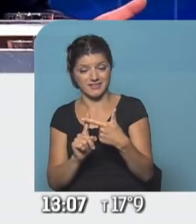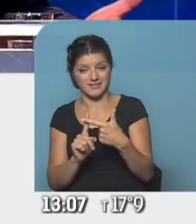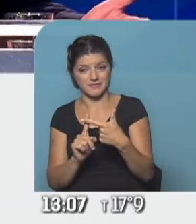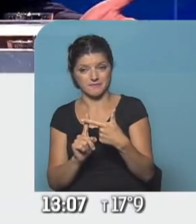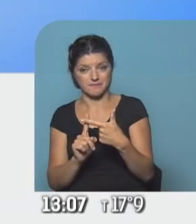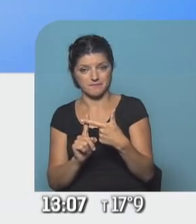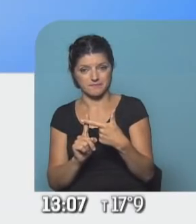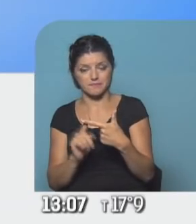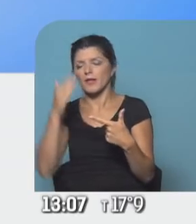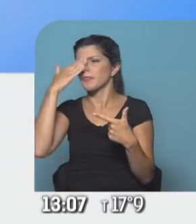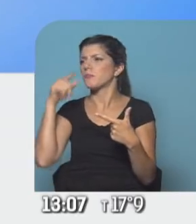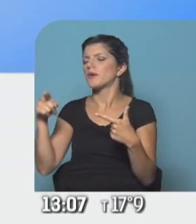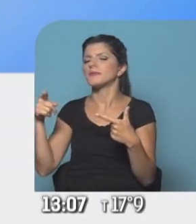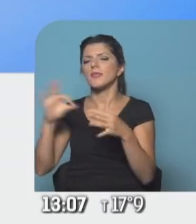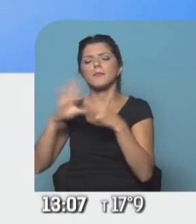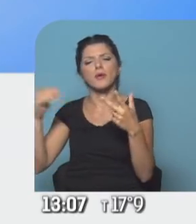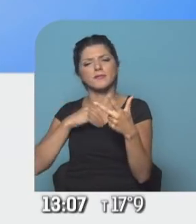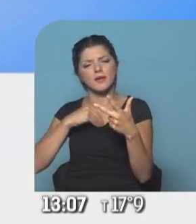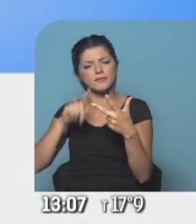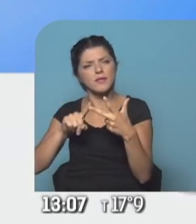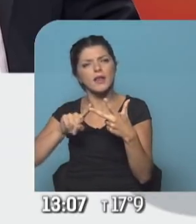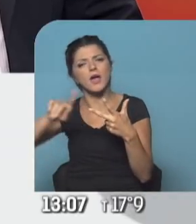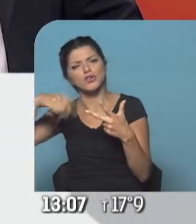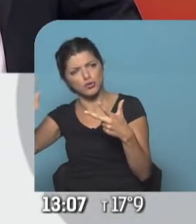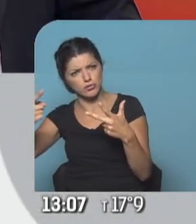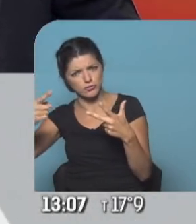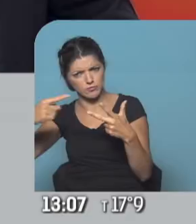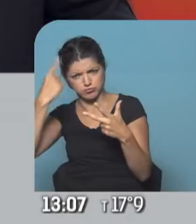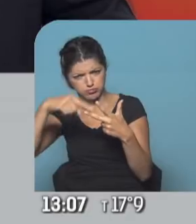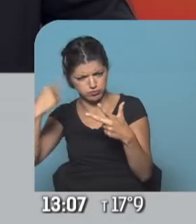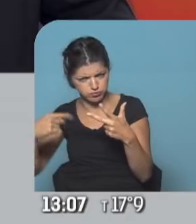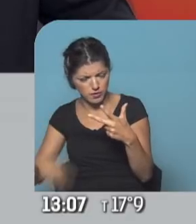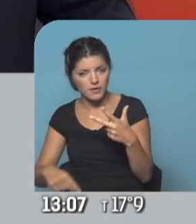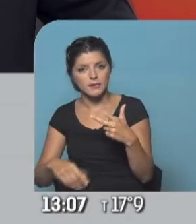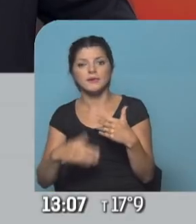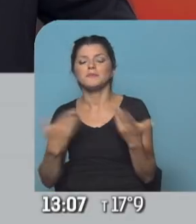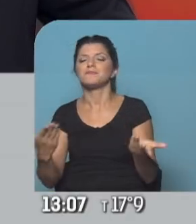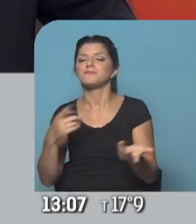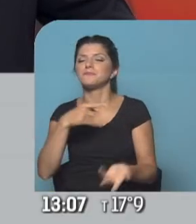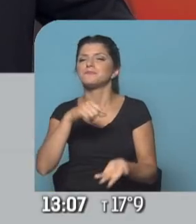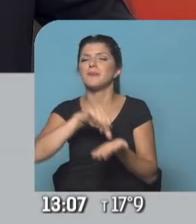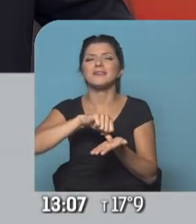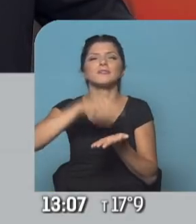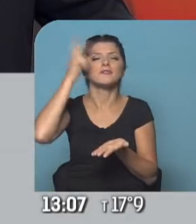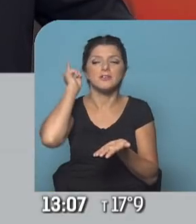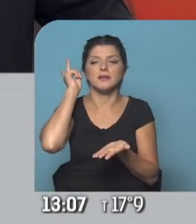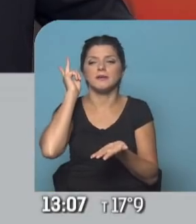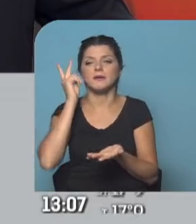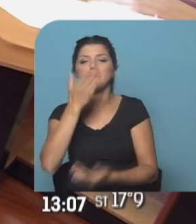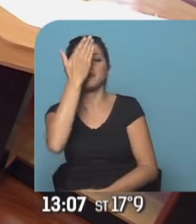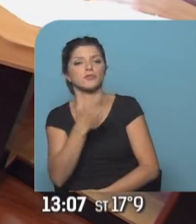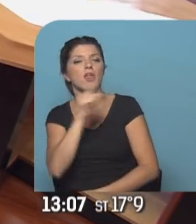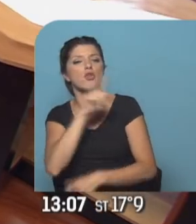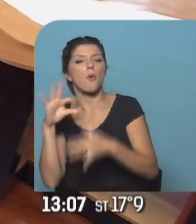después hay de la democracia cristiana y otros actores políticos. Entonces, creo que en Chile esa idea de personas no vinculadas